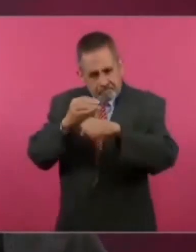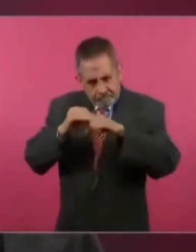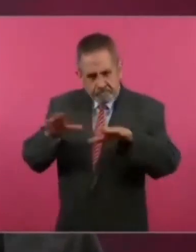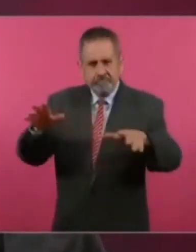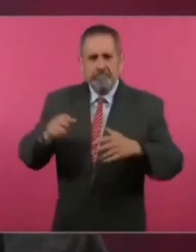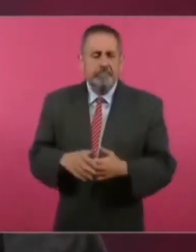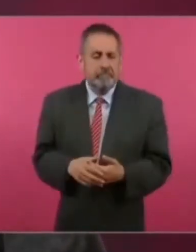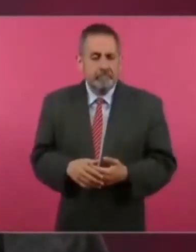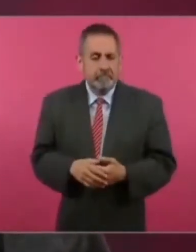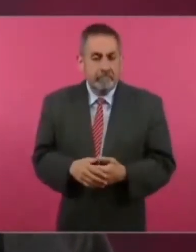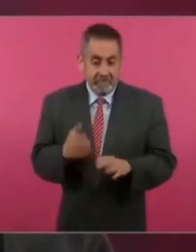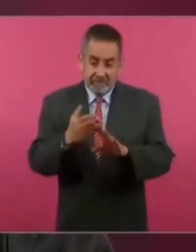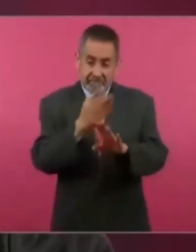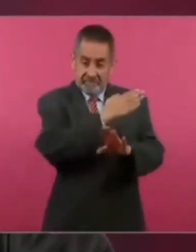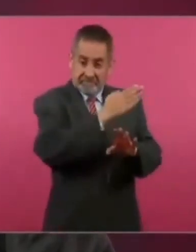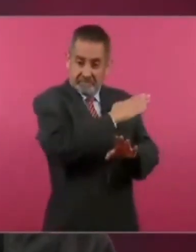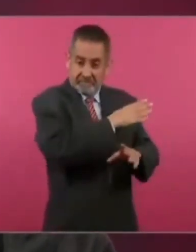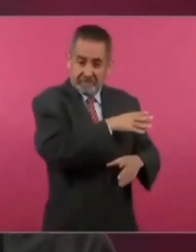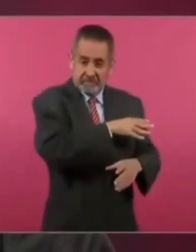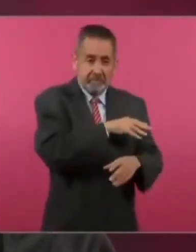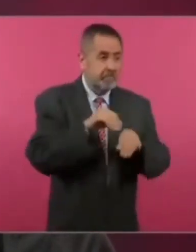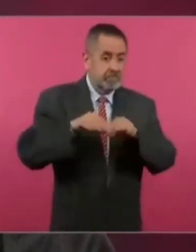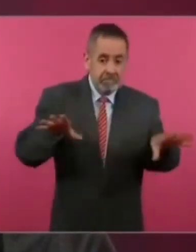¿Ustedes creen que antes esto se sabía?